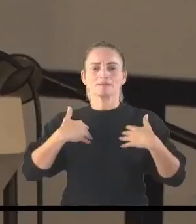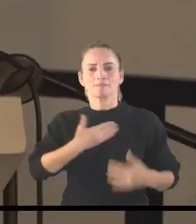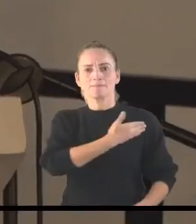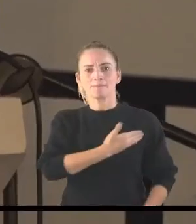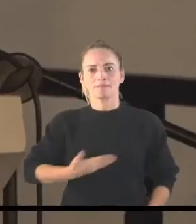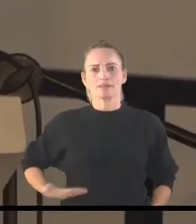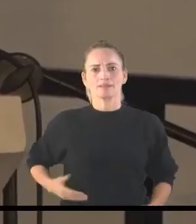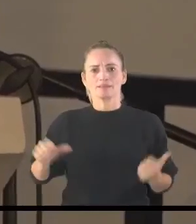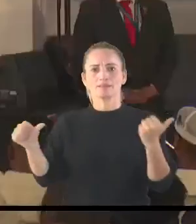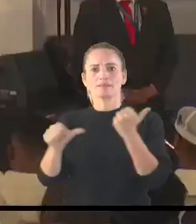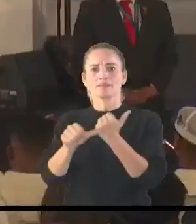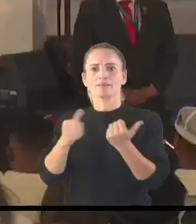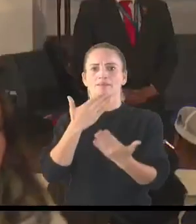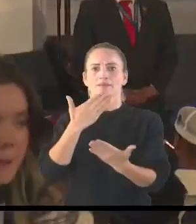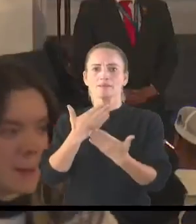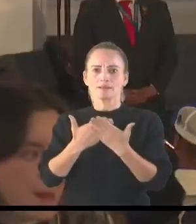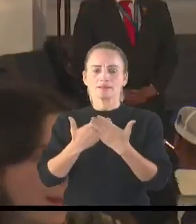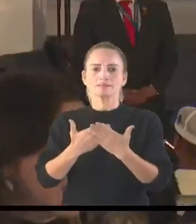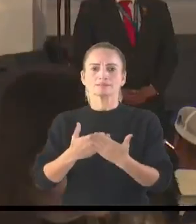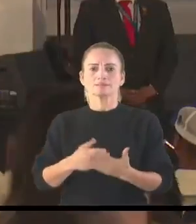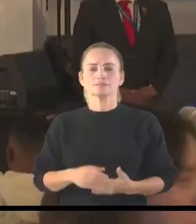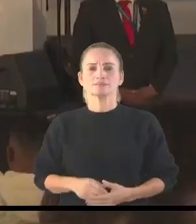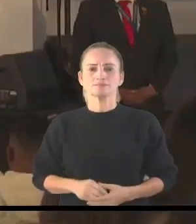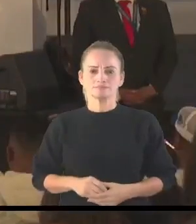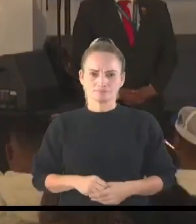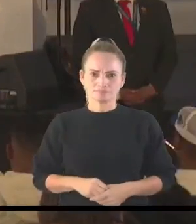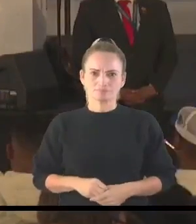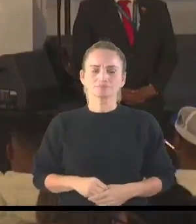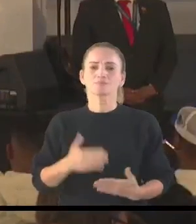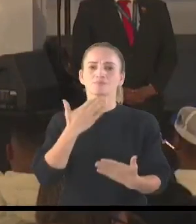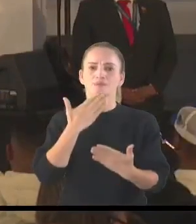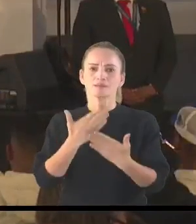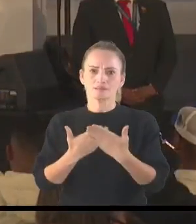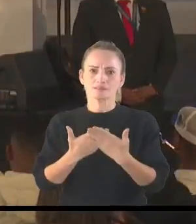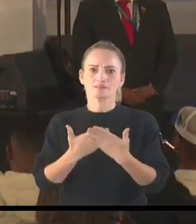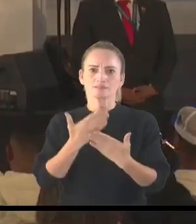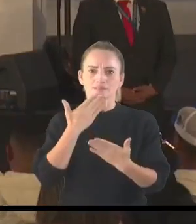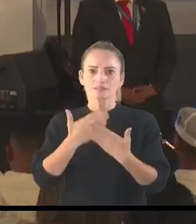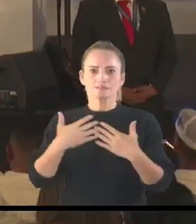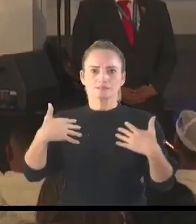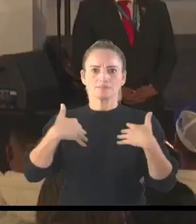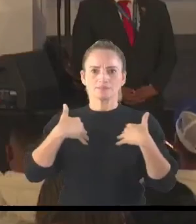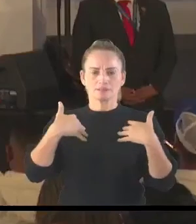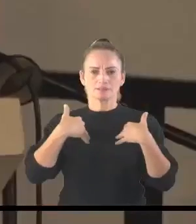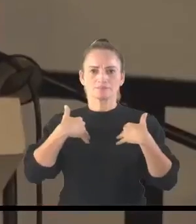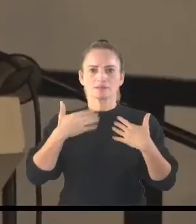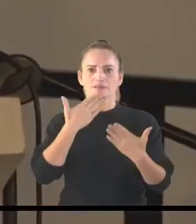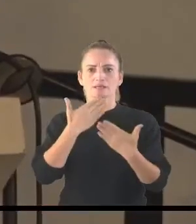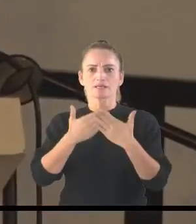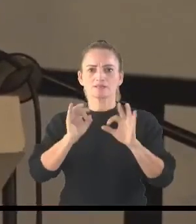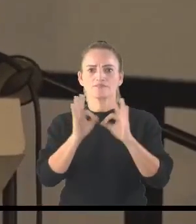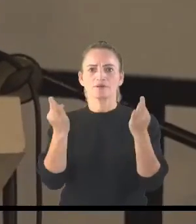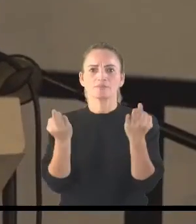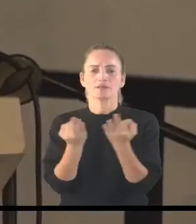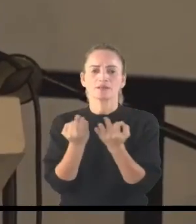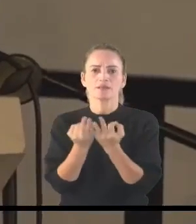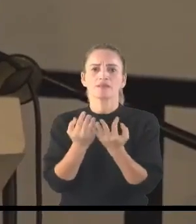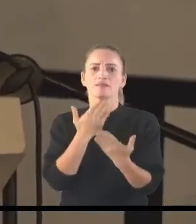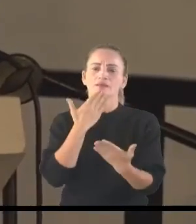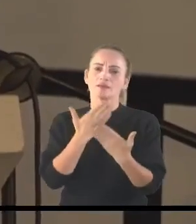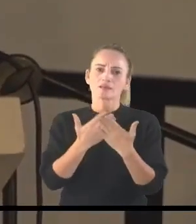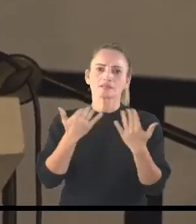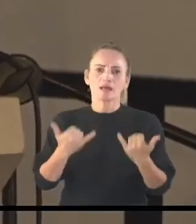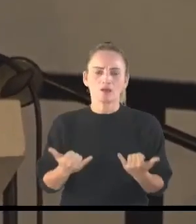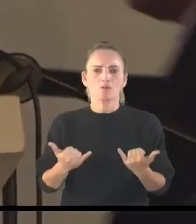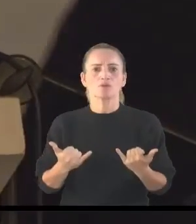muchas gracias. Doctor Gustavo Bolívar, doctora Patricia, muchas gracias. A las víctimas y a sus familiares que no han recibido la notificación, les